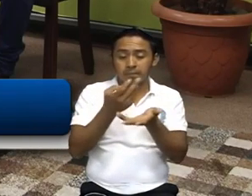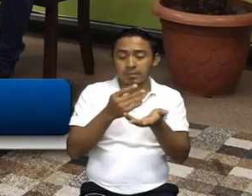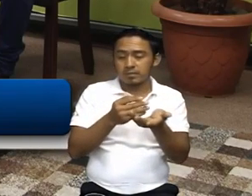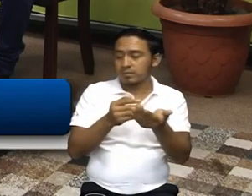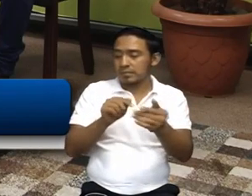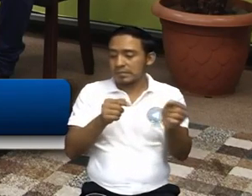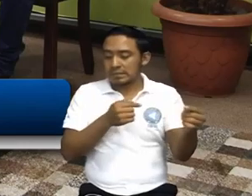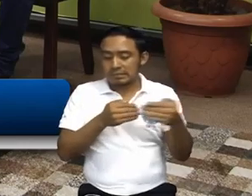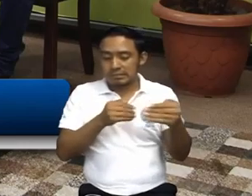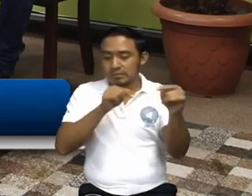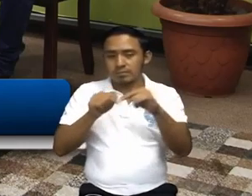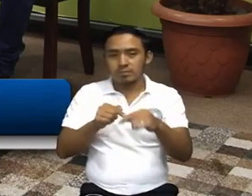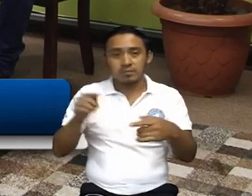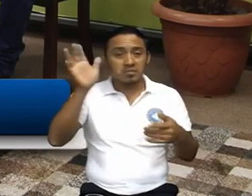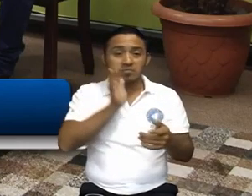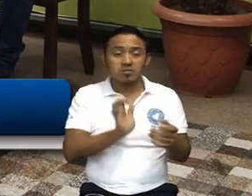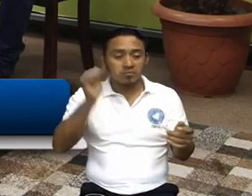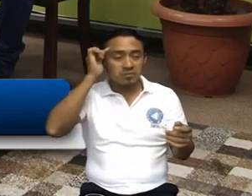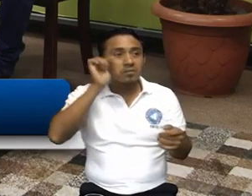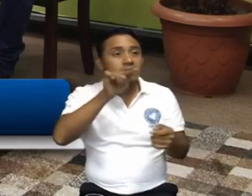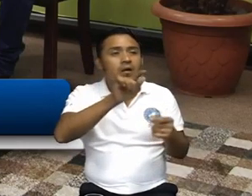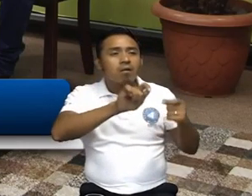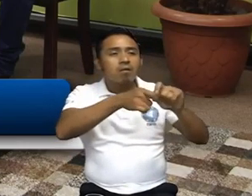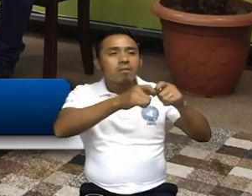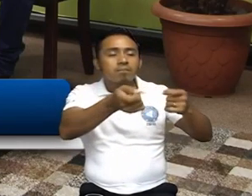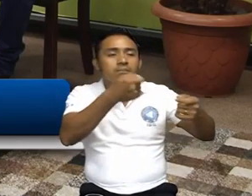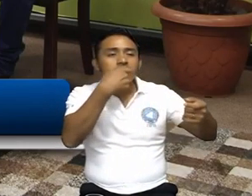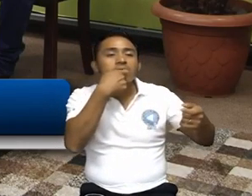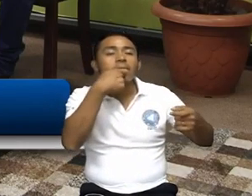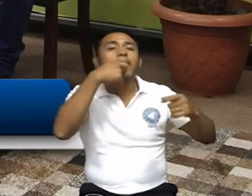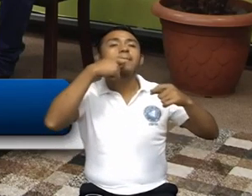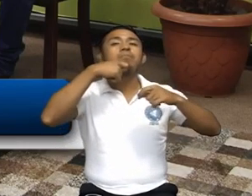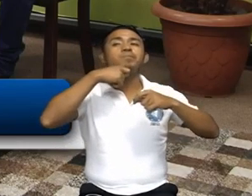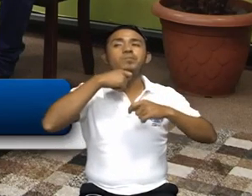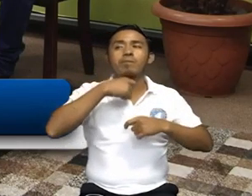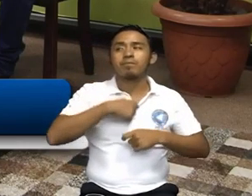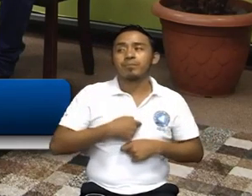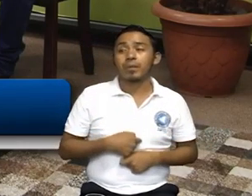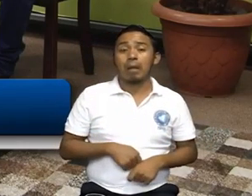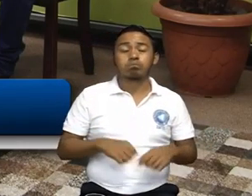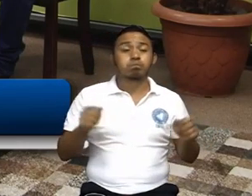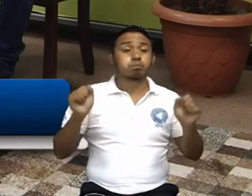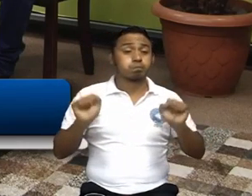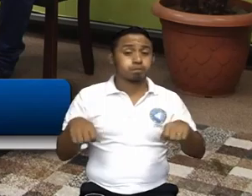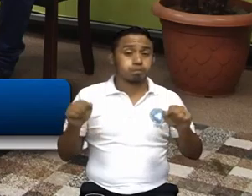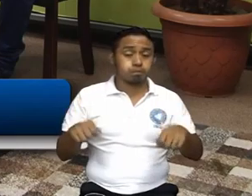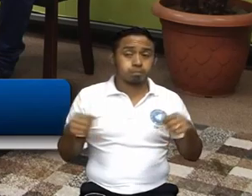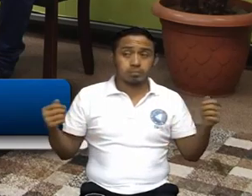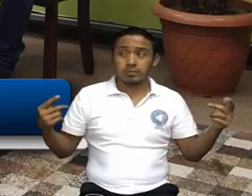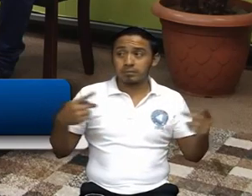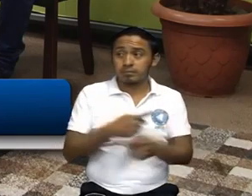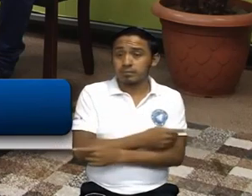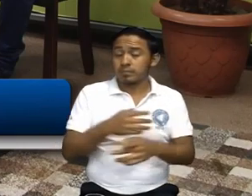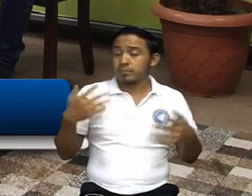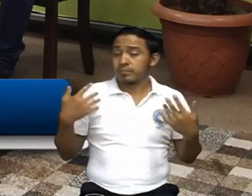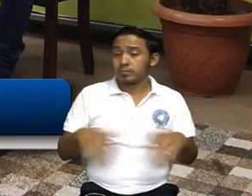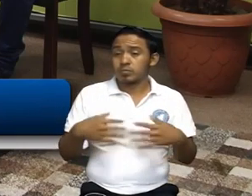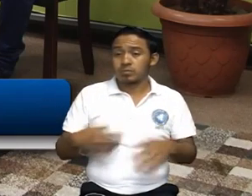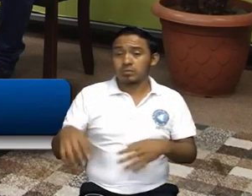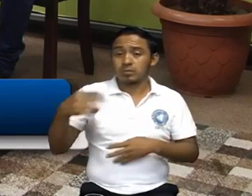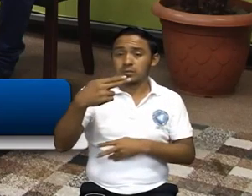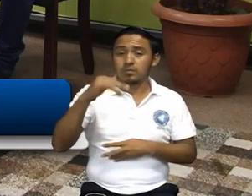los niños, porque el niño cree que es un caramelo, un hipoglicemiante, un niño puede ocasionar un accidente grave, una hipoglicemia en un niño es grave. Hay